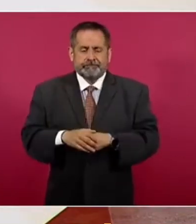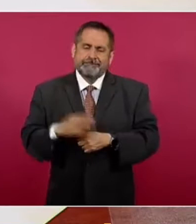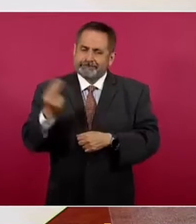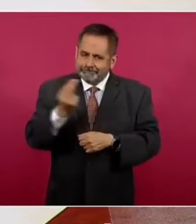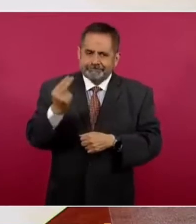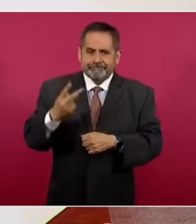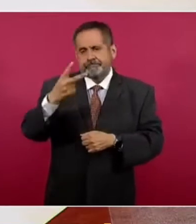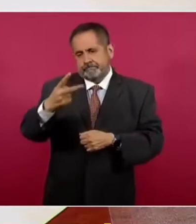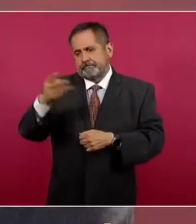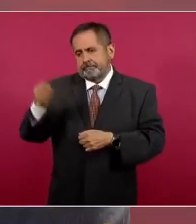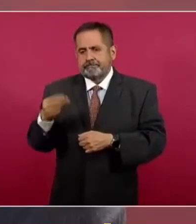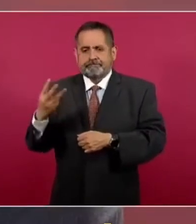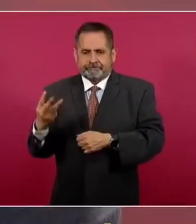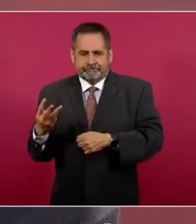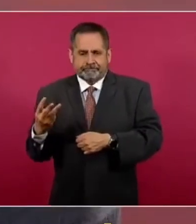terceras partes.